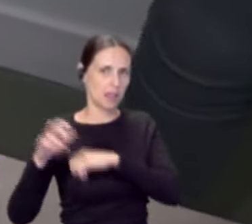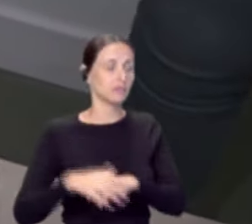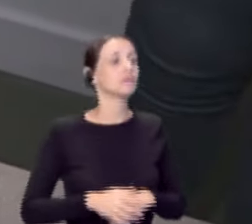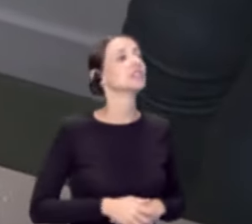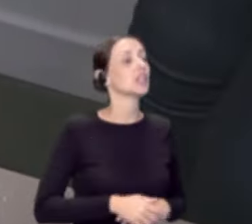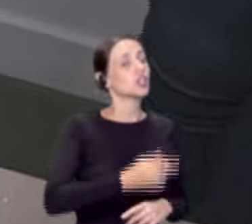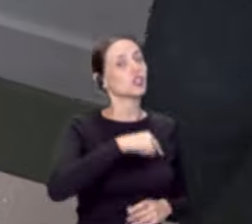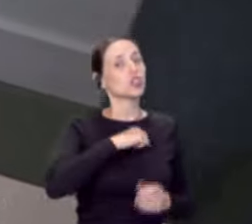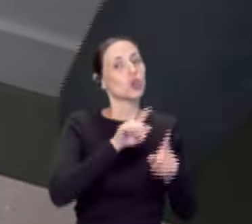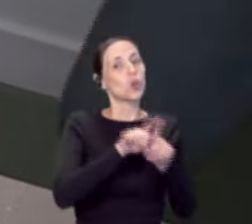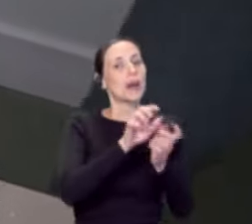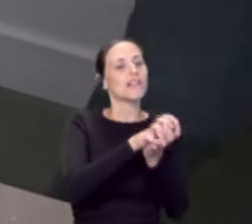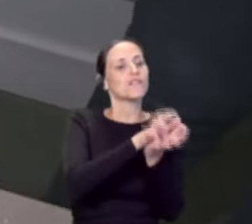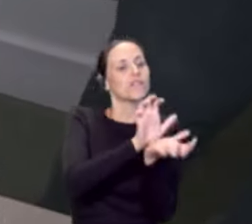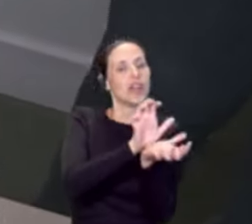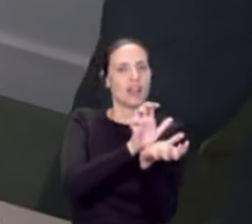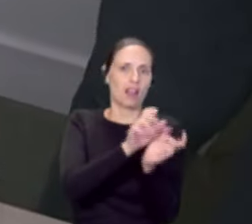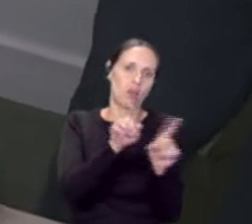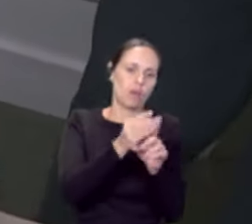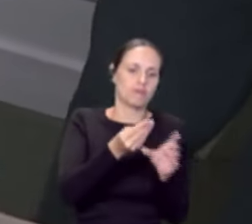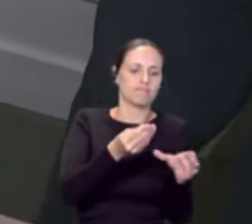vieiras, y entonces le da un poquito